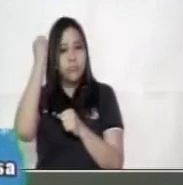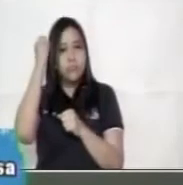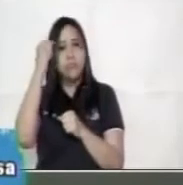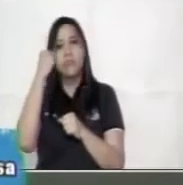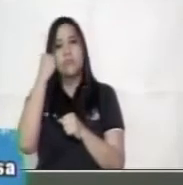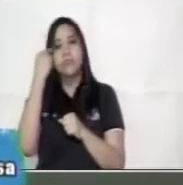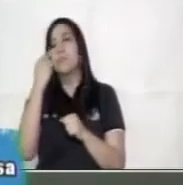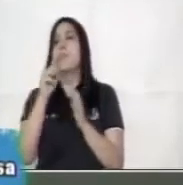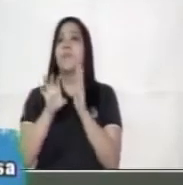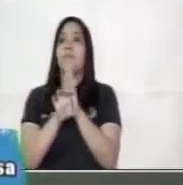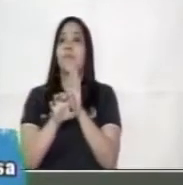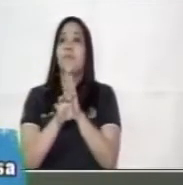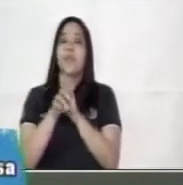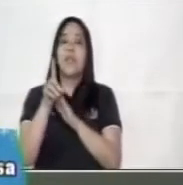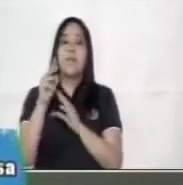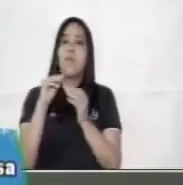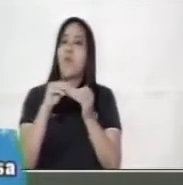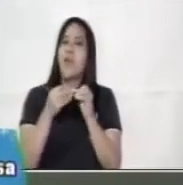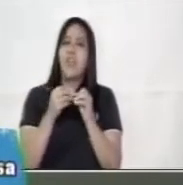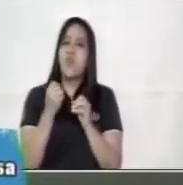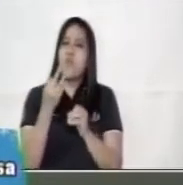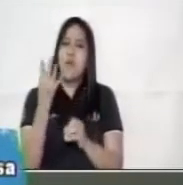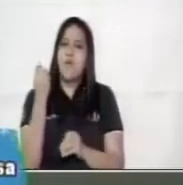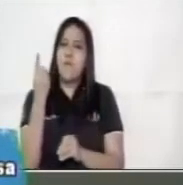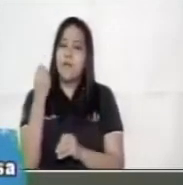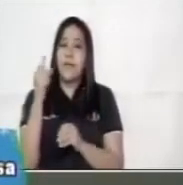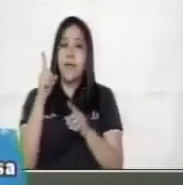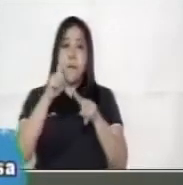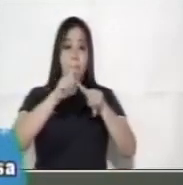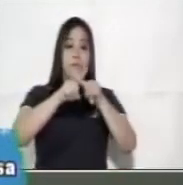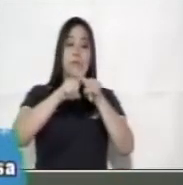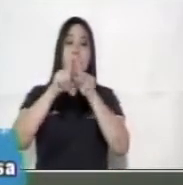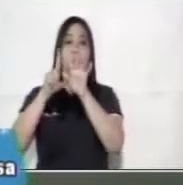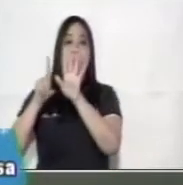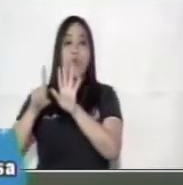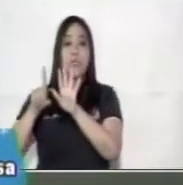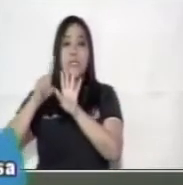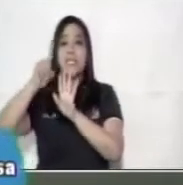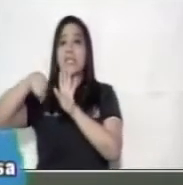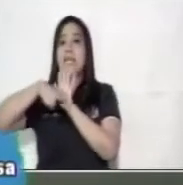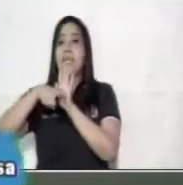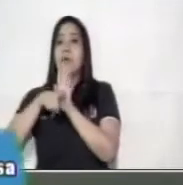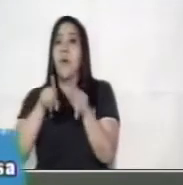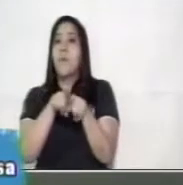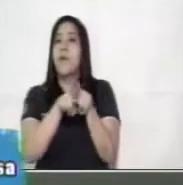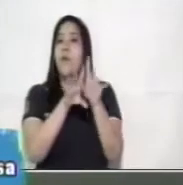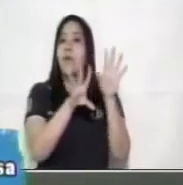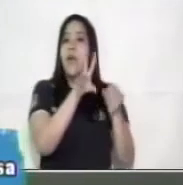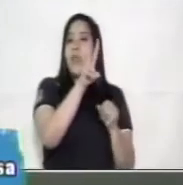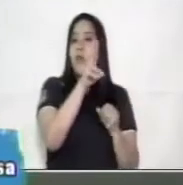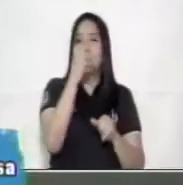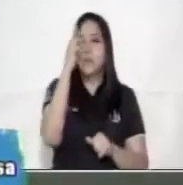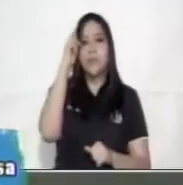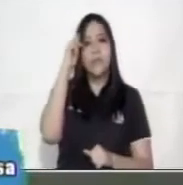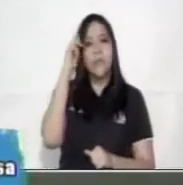¿Qué número tendríamos que multiplicar por 6 negativo para que nos dé 12 entonces?